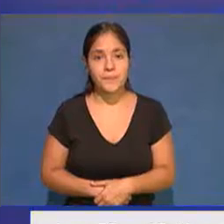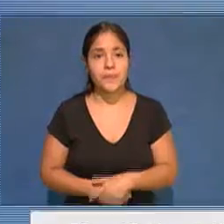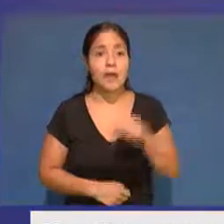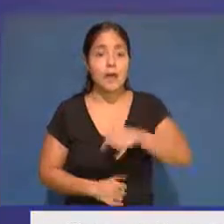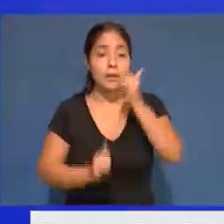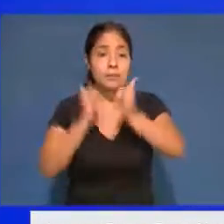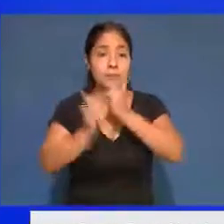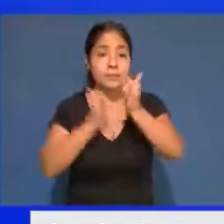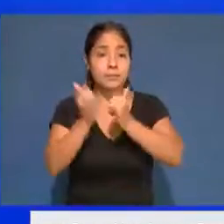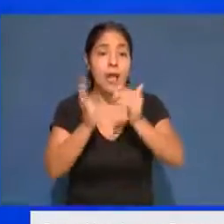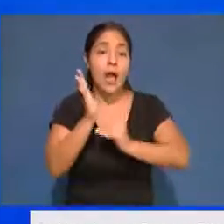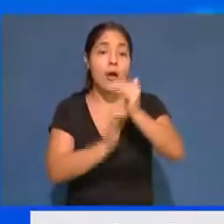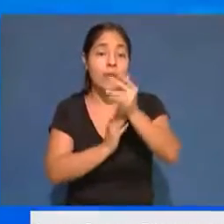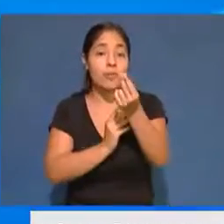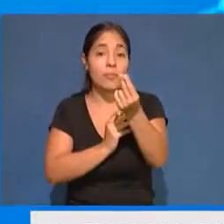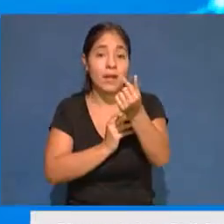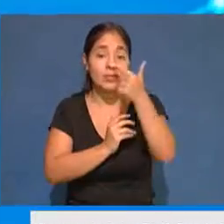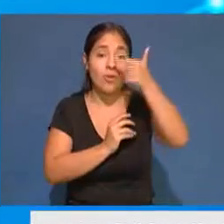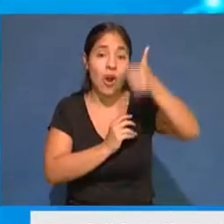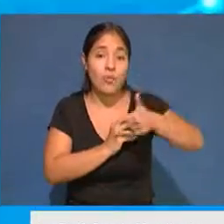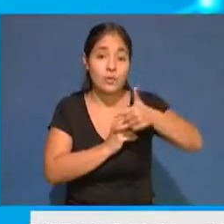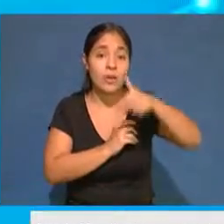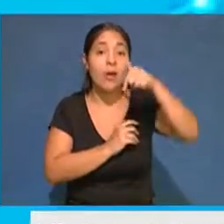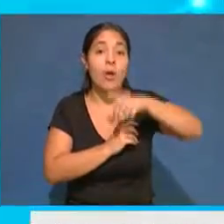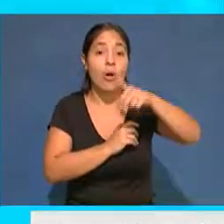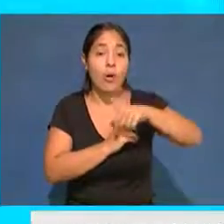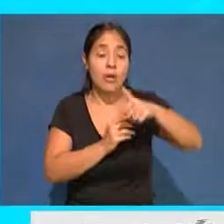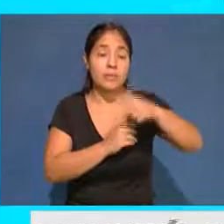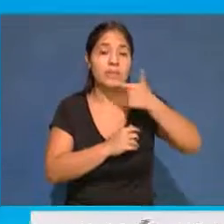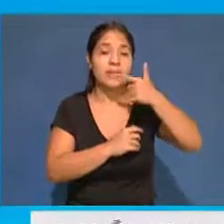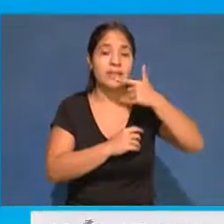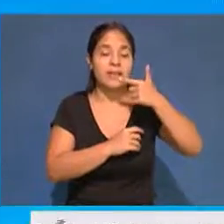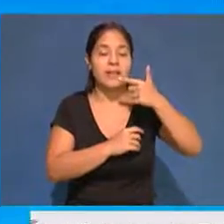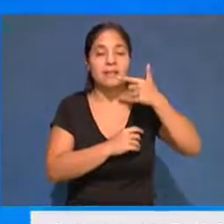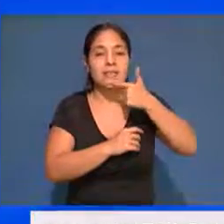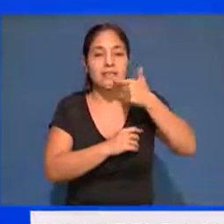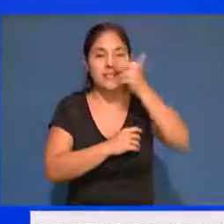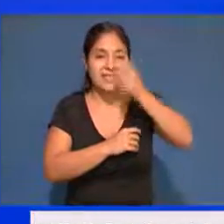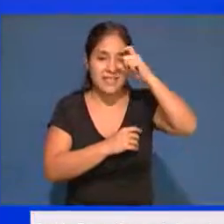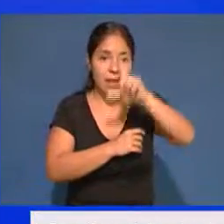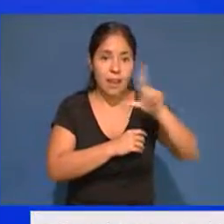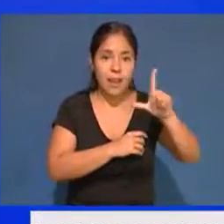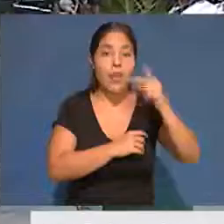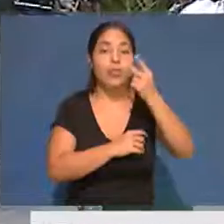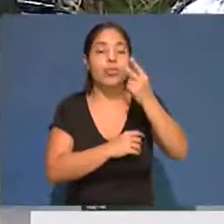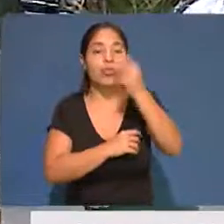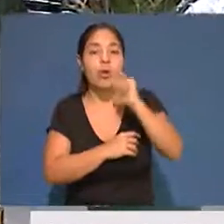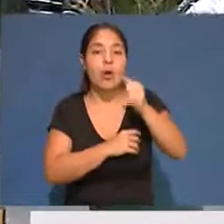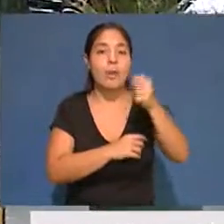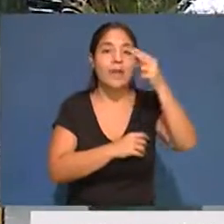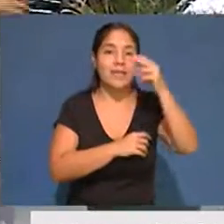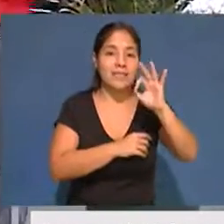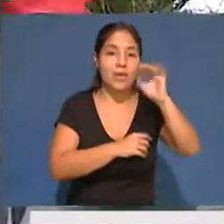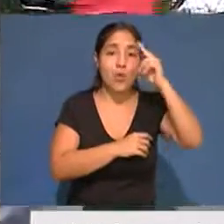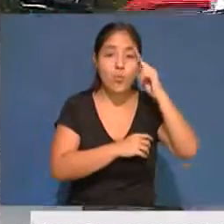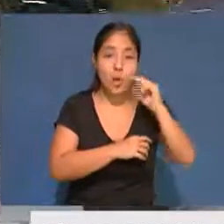Hablamos ahora de un nuevo aumento en el precio de los combustibles. Lo implementó la empresa Shell a partir de la medianoche. Fue del 2,09%